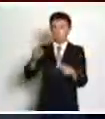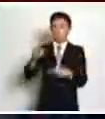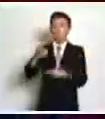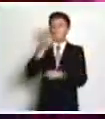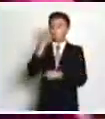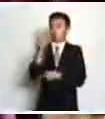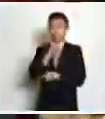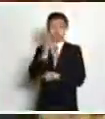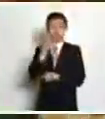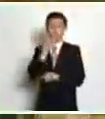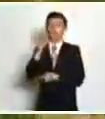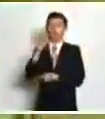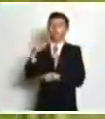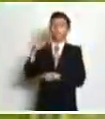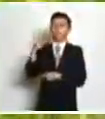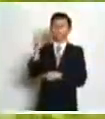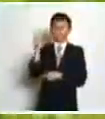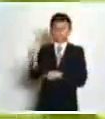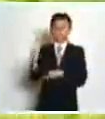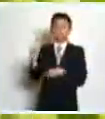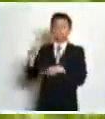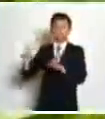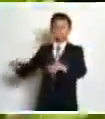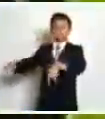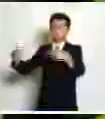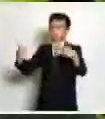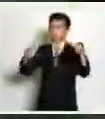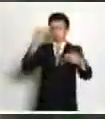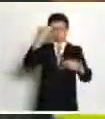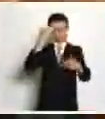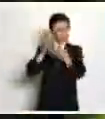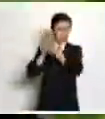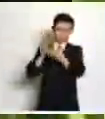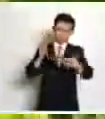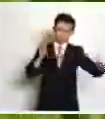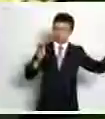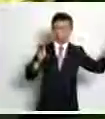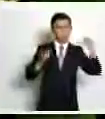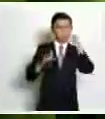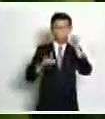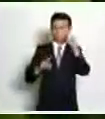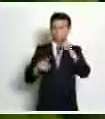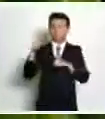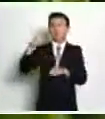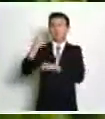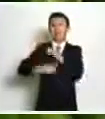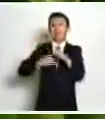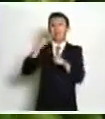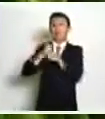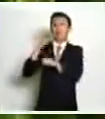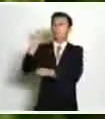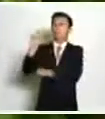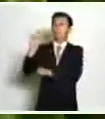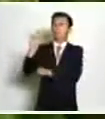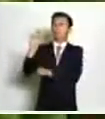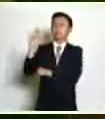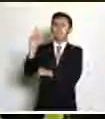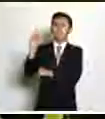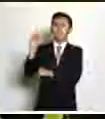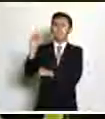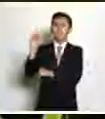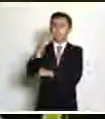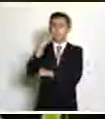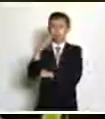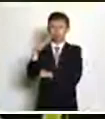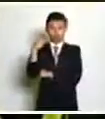Día de Muertos, sí las más comerciales en cualquier temporada. Para este año, la docena de astromelia estará entre 10 y 15